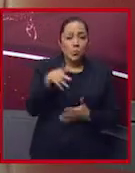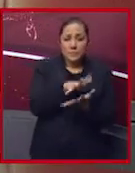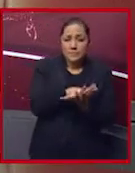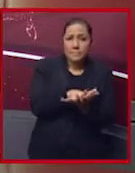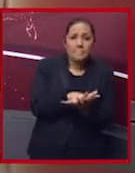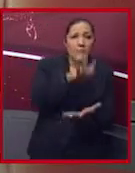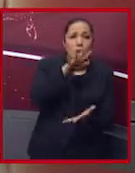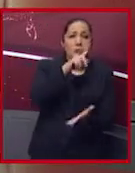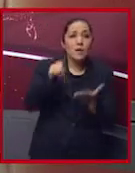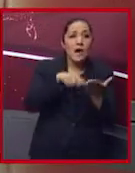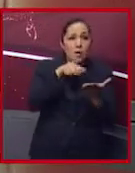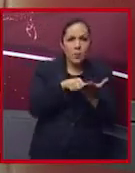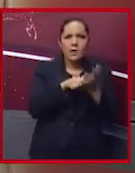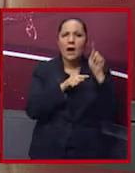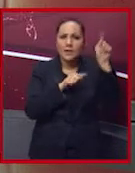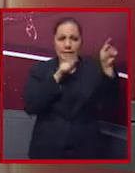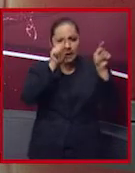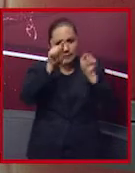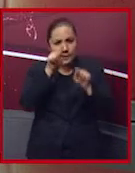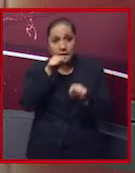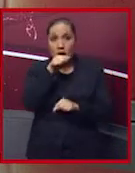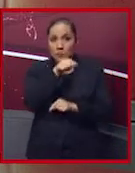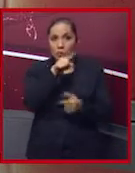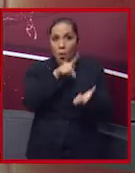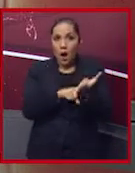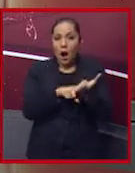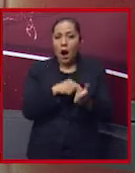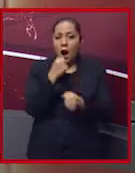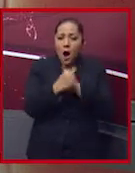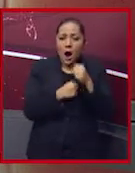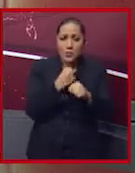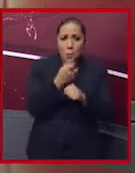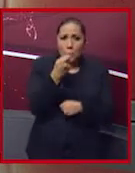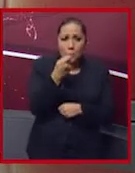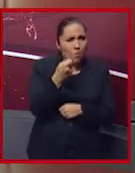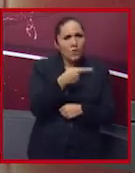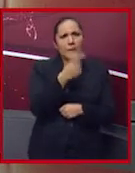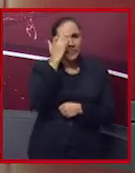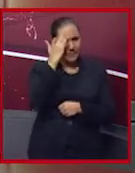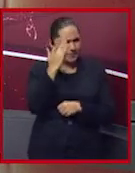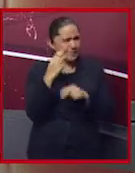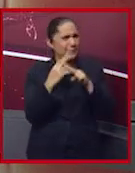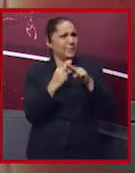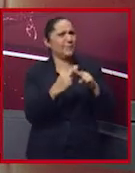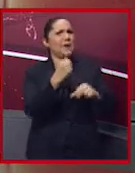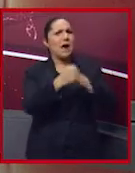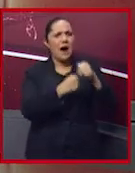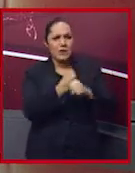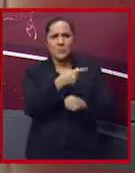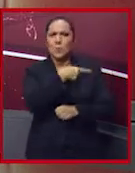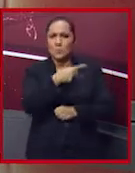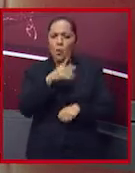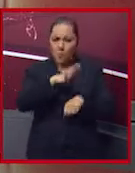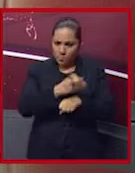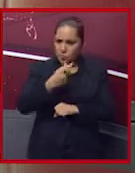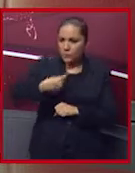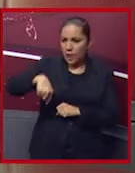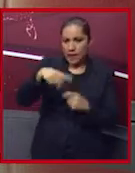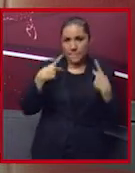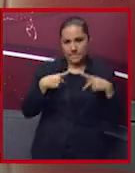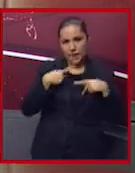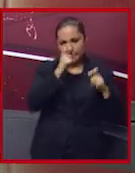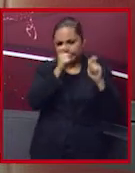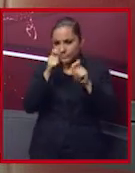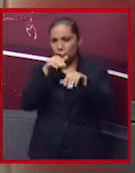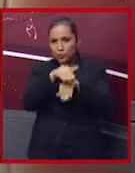ciertos territorios y permanece ahí por muchos años. Por ello, especialistas en políticas públicas debatieron sobre la importancia de cambiar la